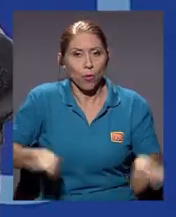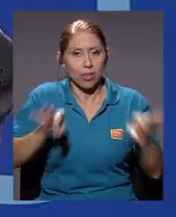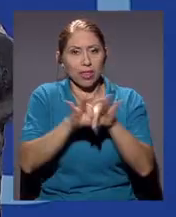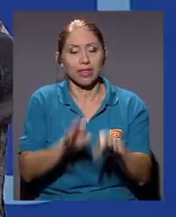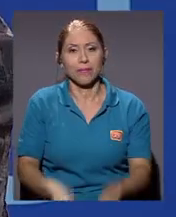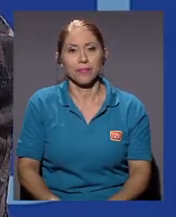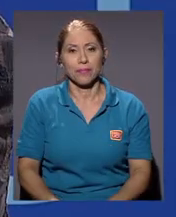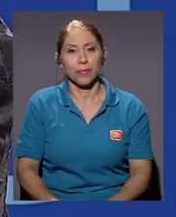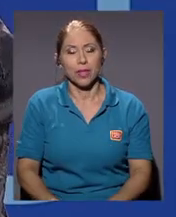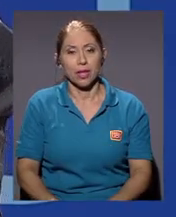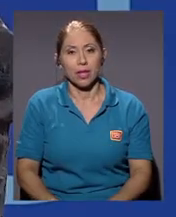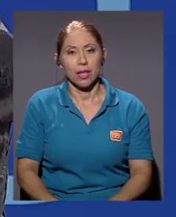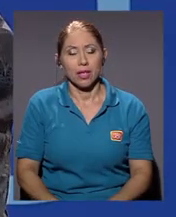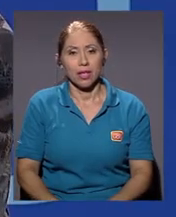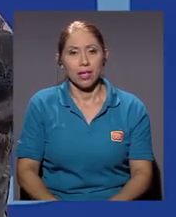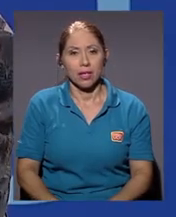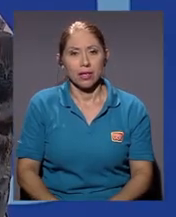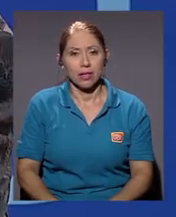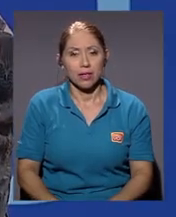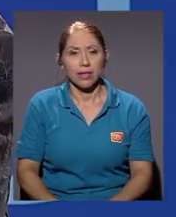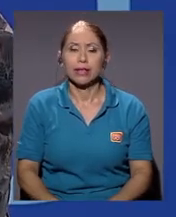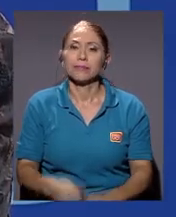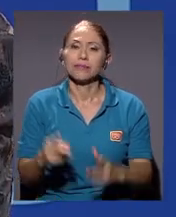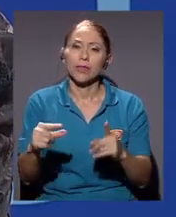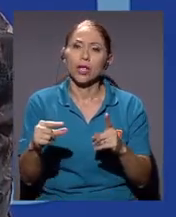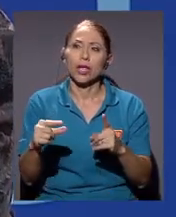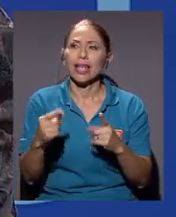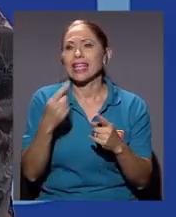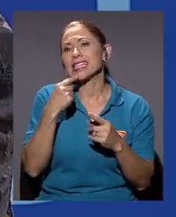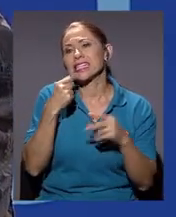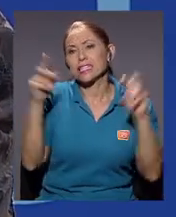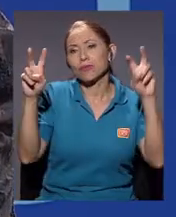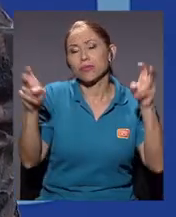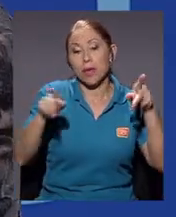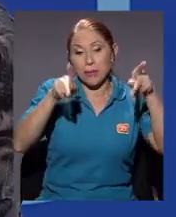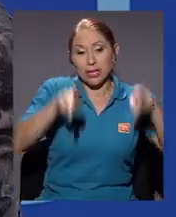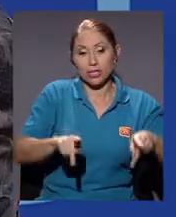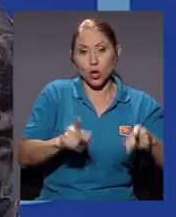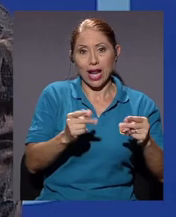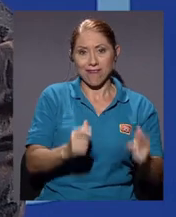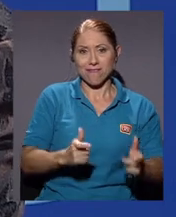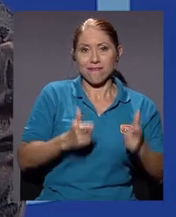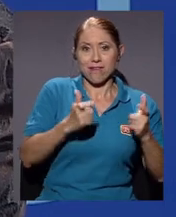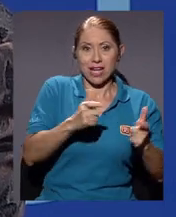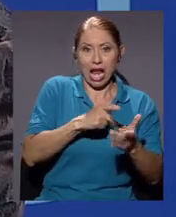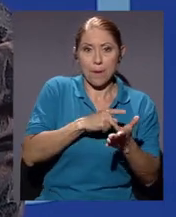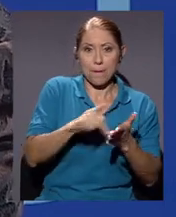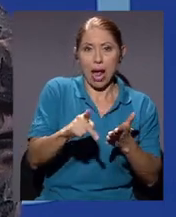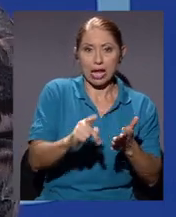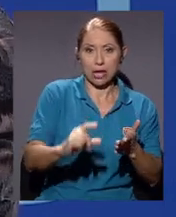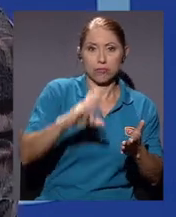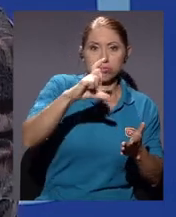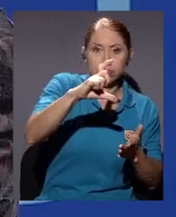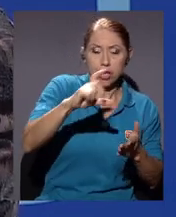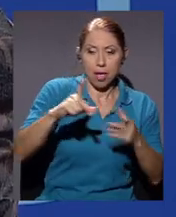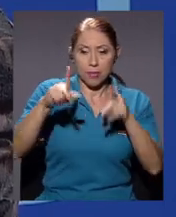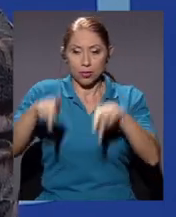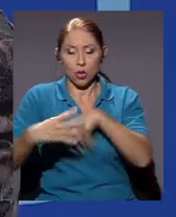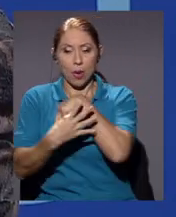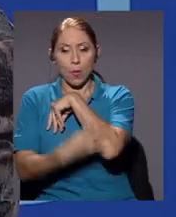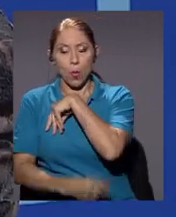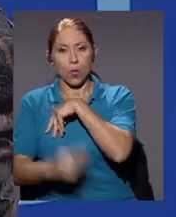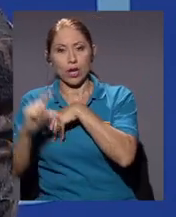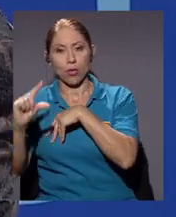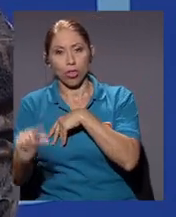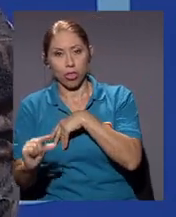don víctor en el concepto de que el rico pague como rico y el pobre como pobre no es nuevo ese concepto nació